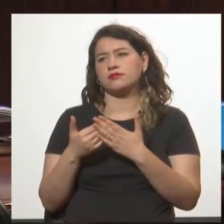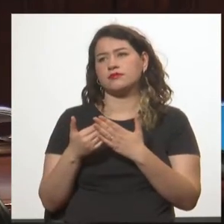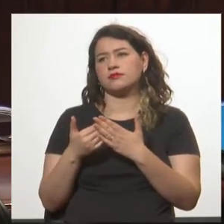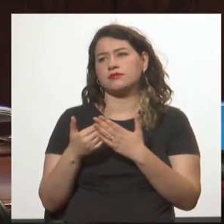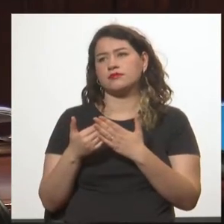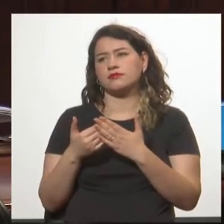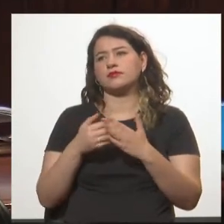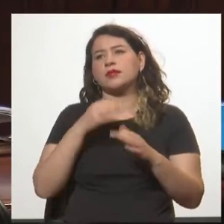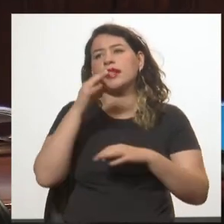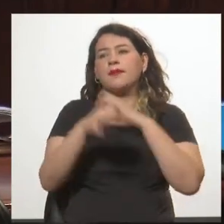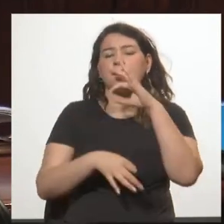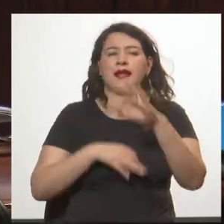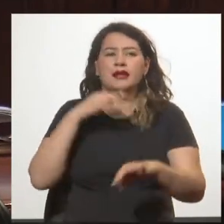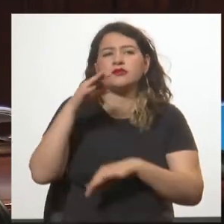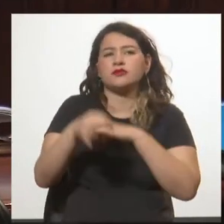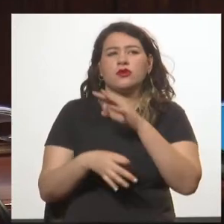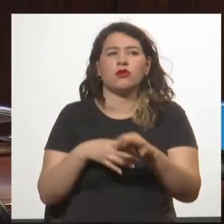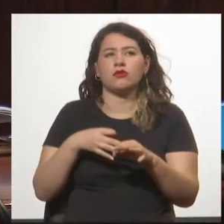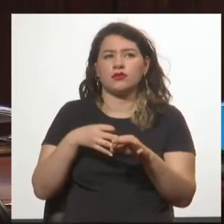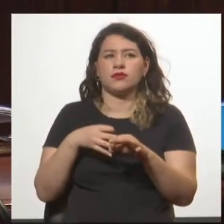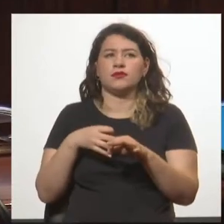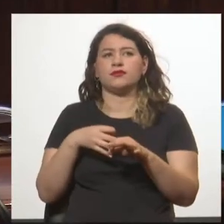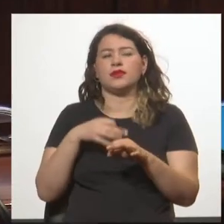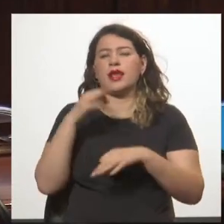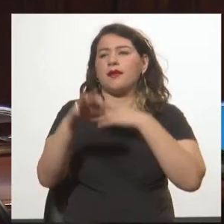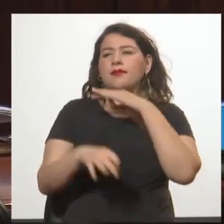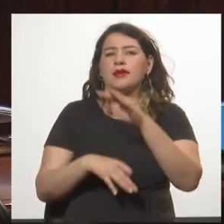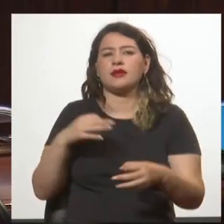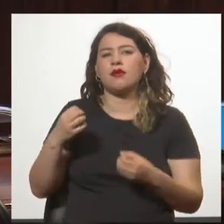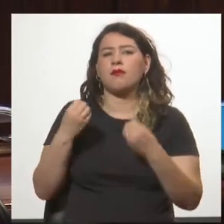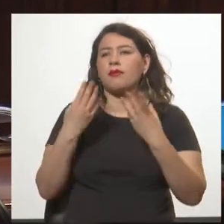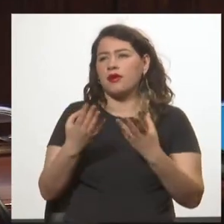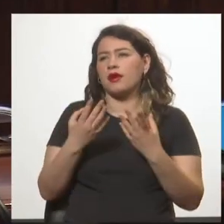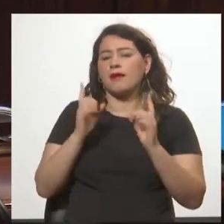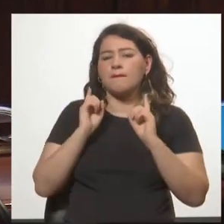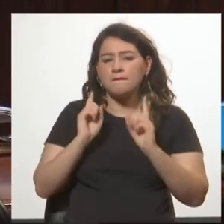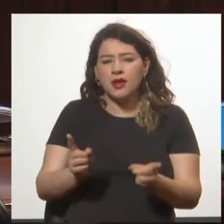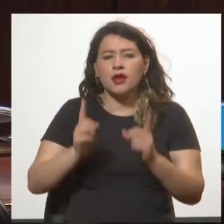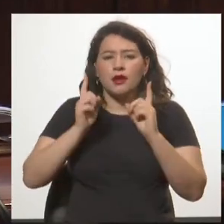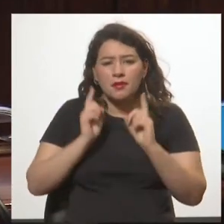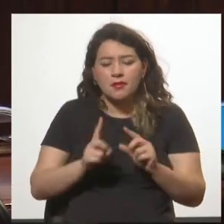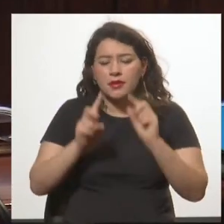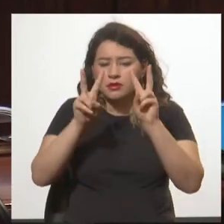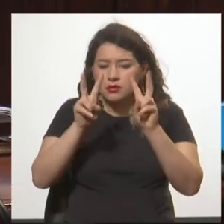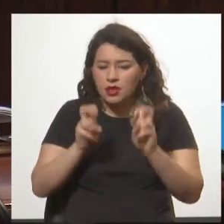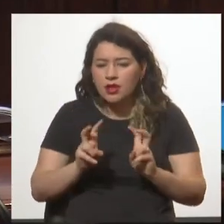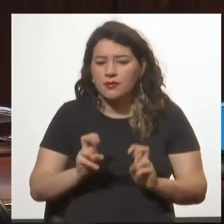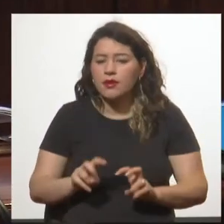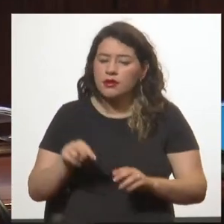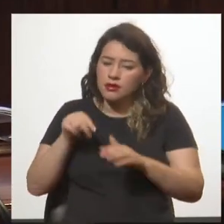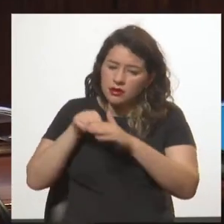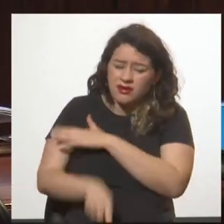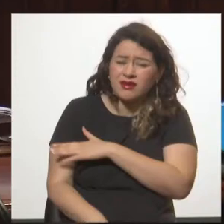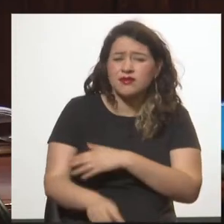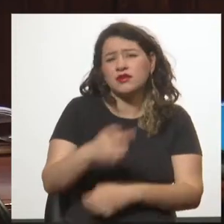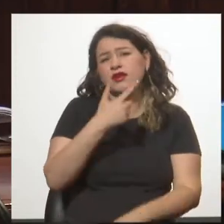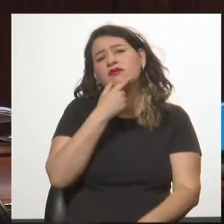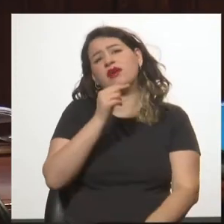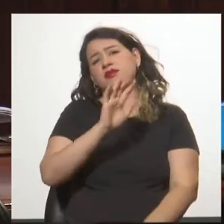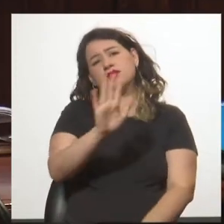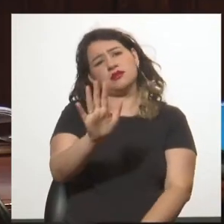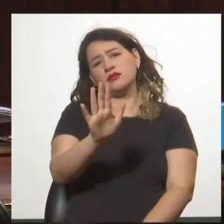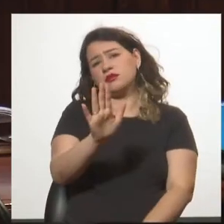la explicación de por qué la burra vuelve al trigo es muy sencilla